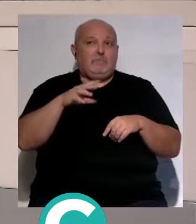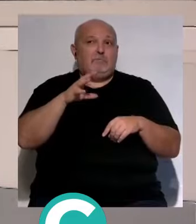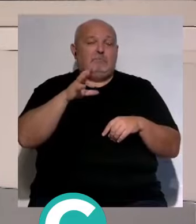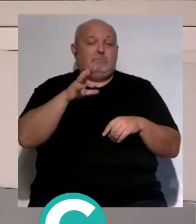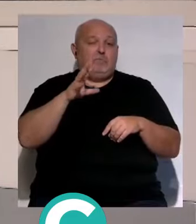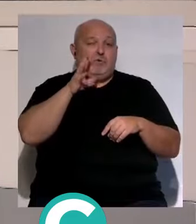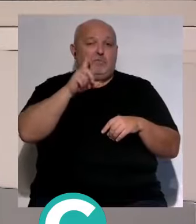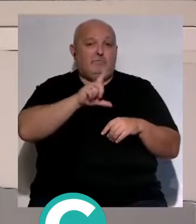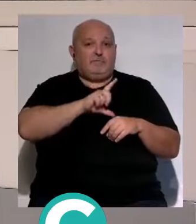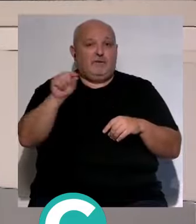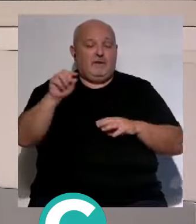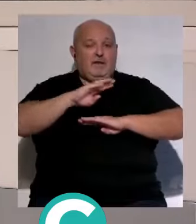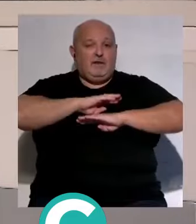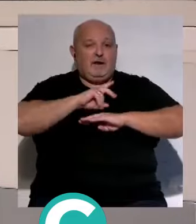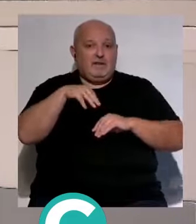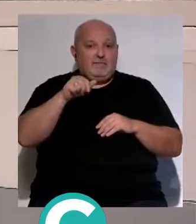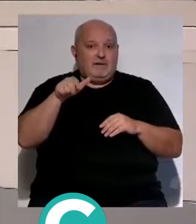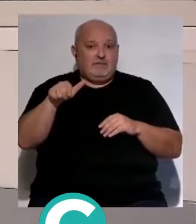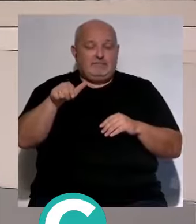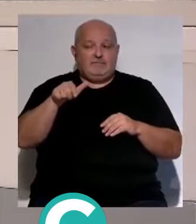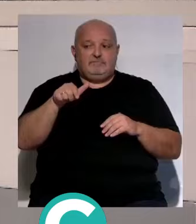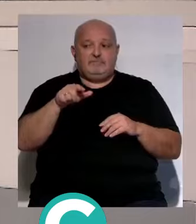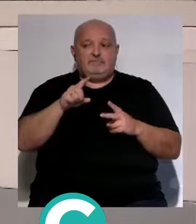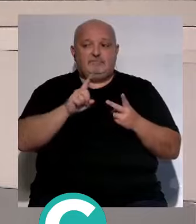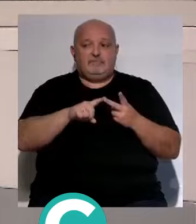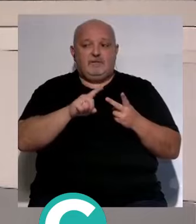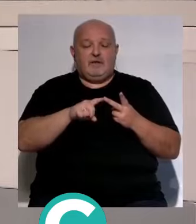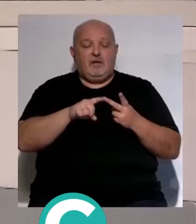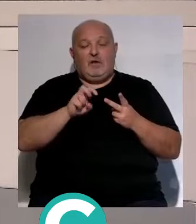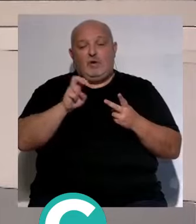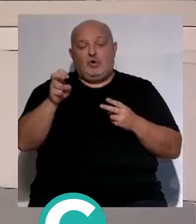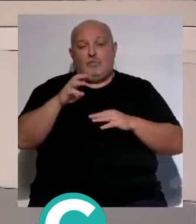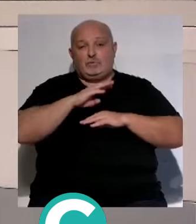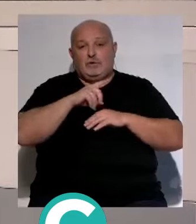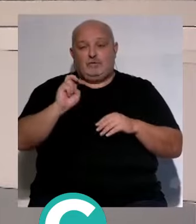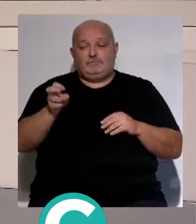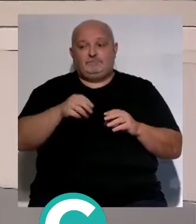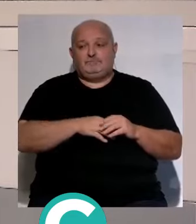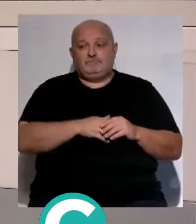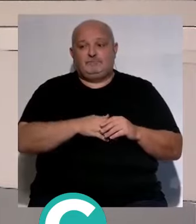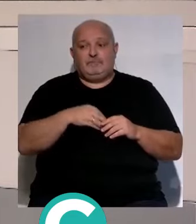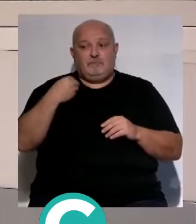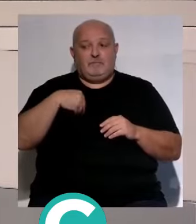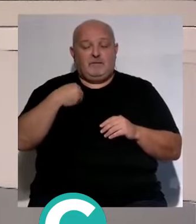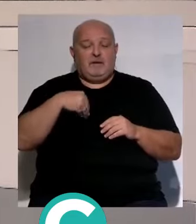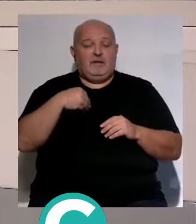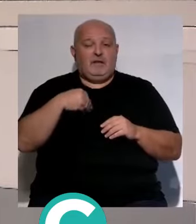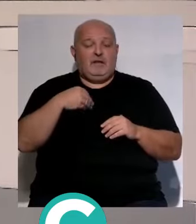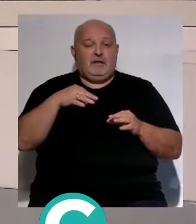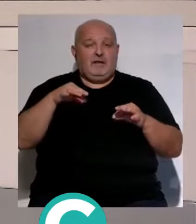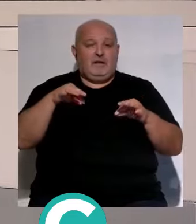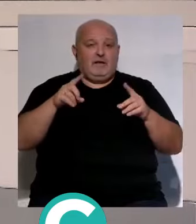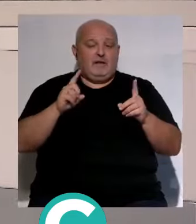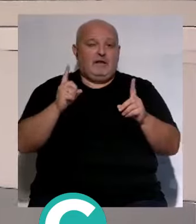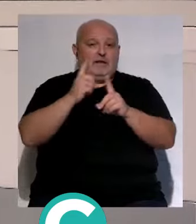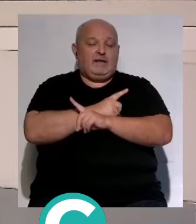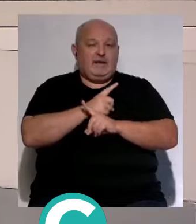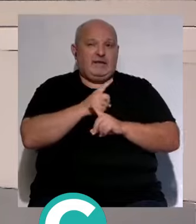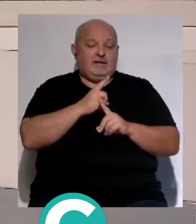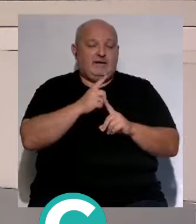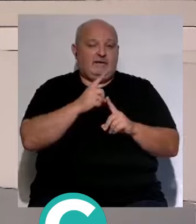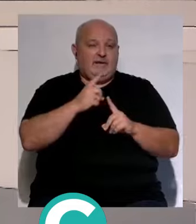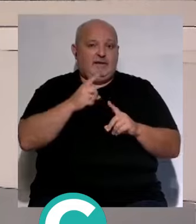la salida de Conan Jeremías Ledesma, sino también por otro portero, precisamente al que le dio relevo el